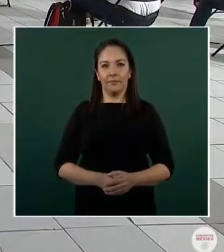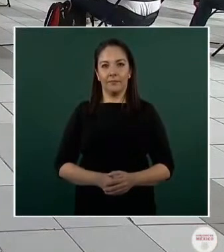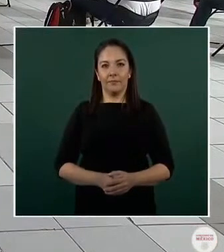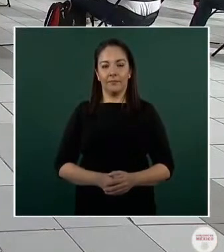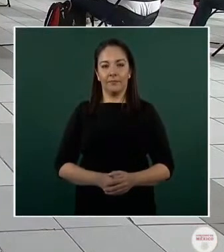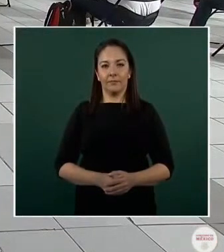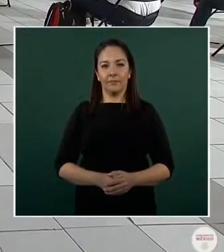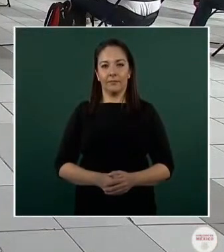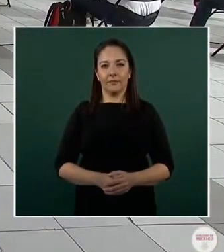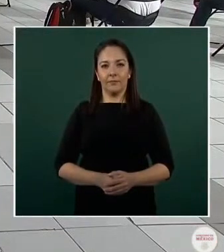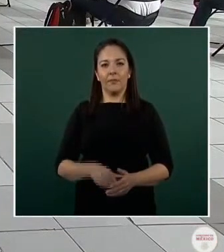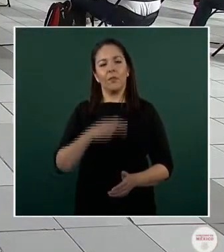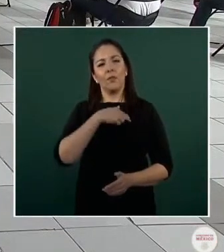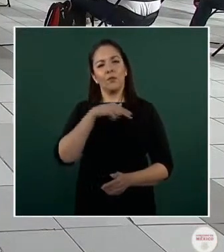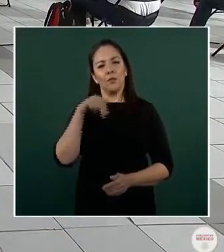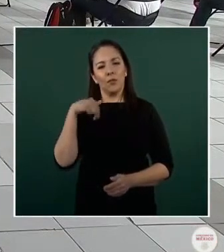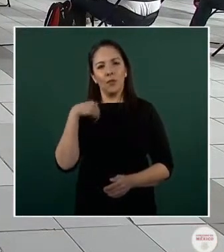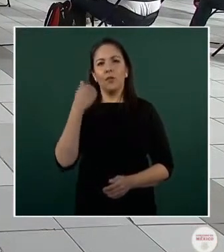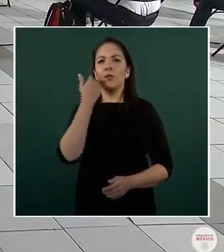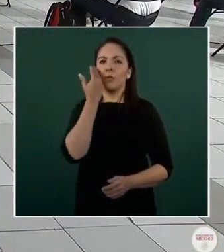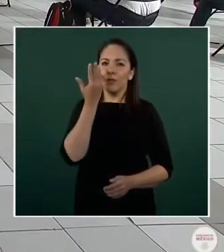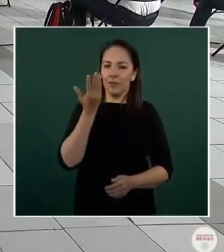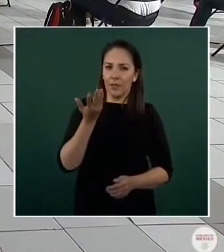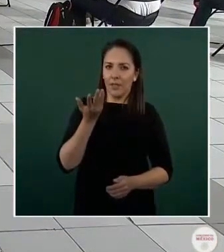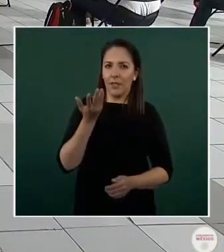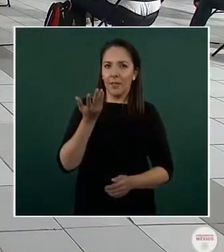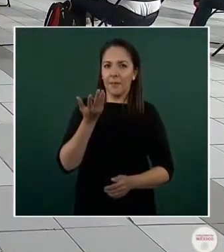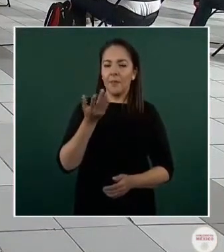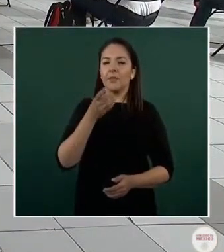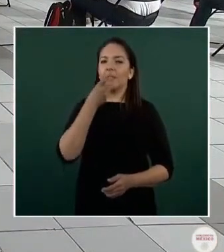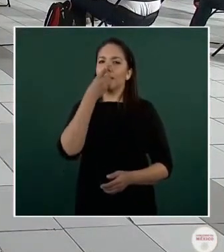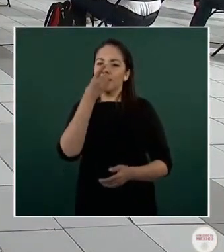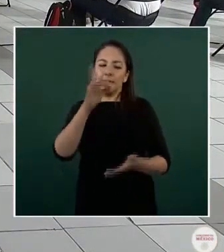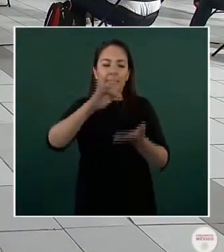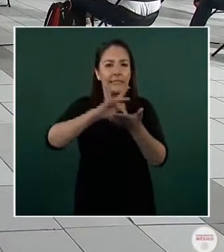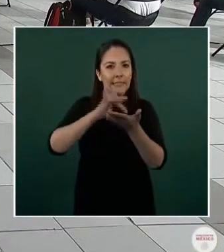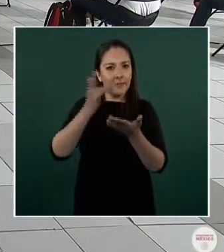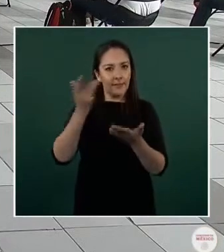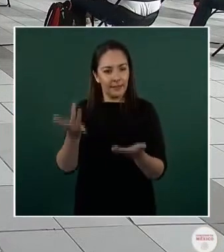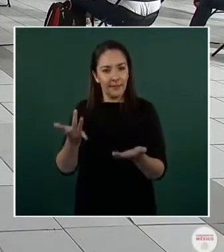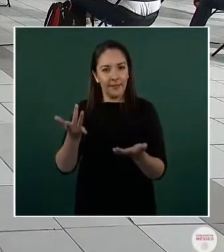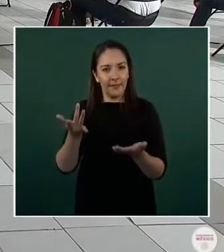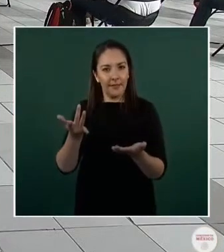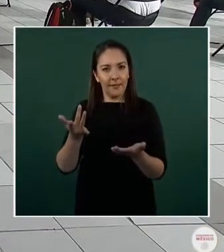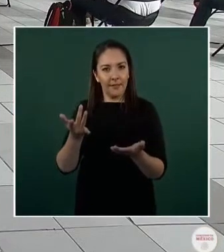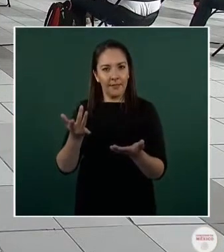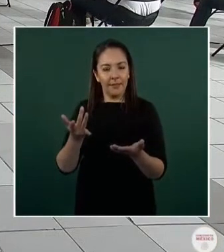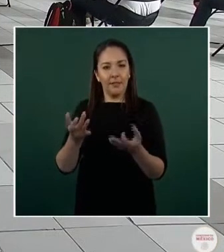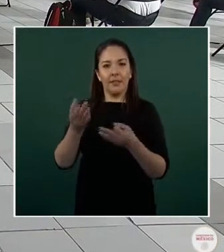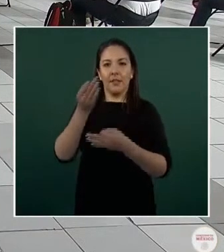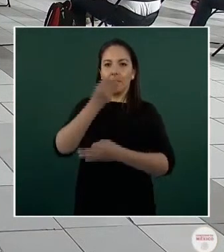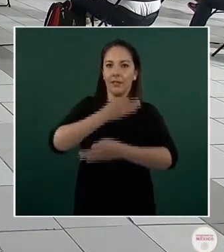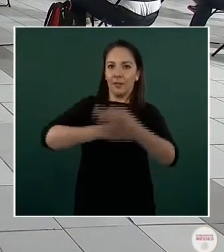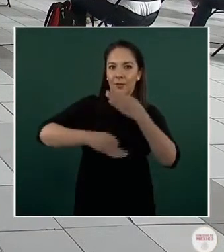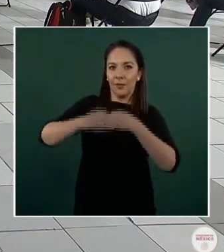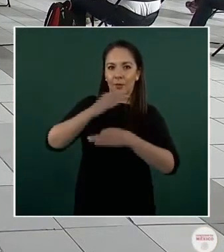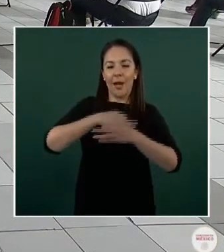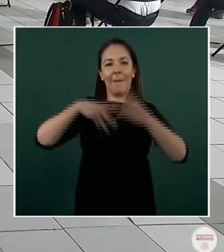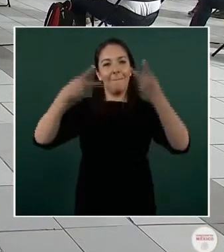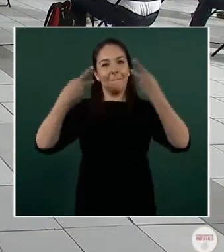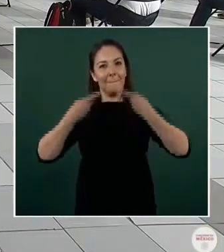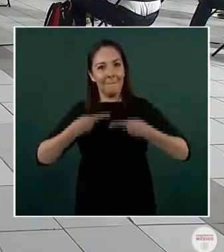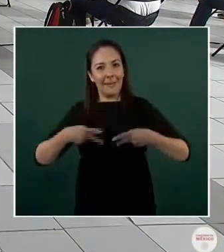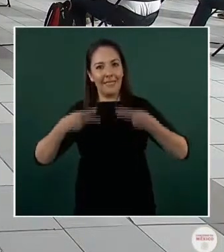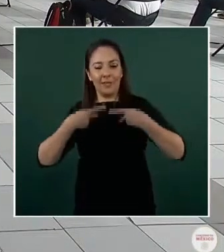Solamente nos corresponde hoy dar un agradecimiento a todos los